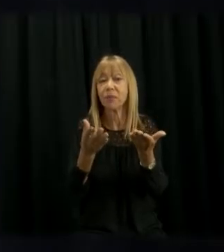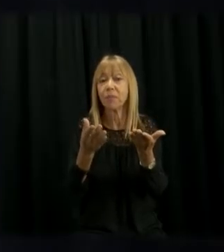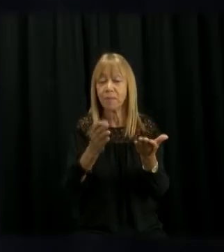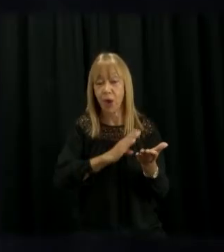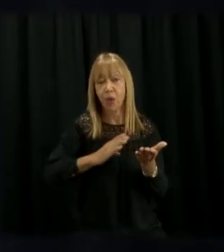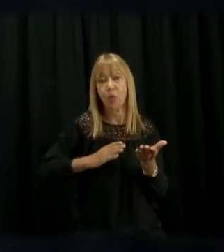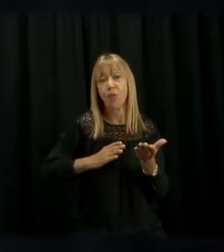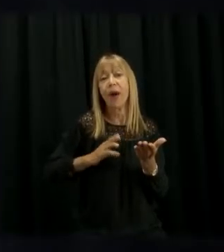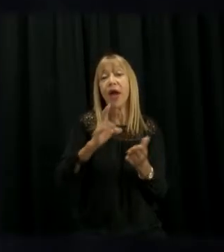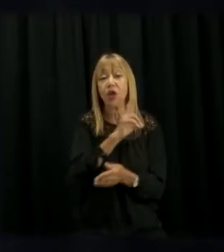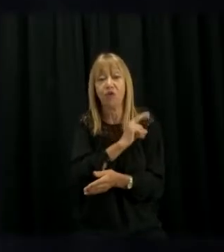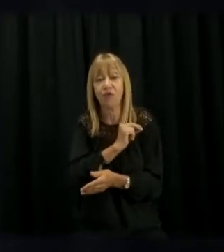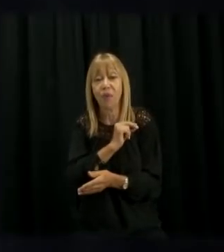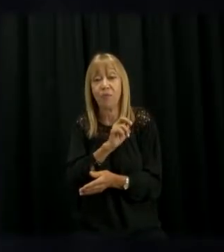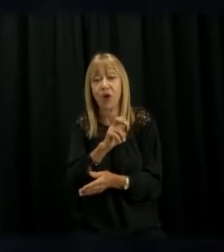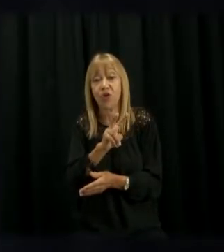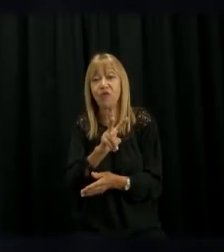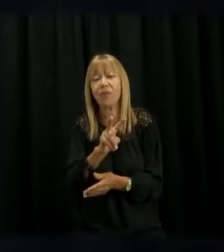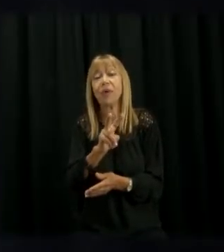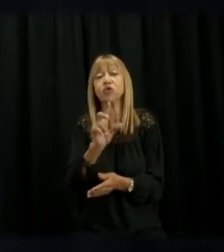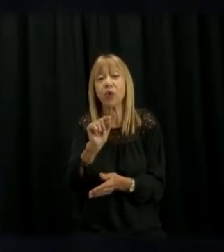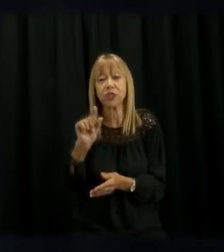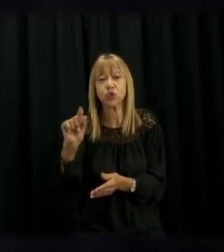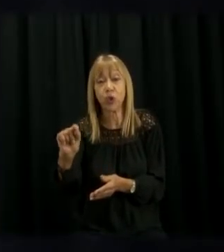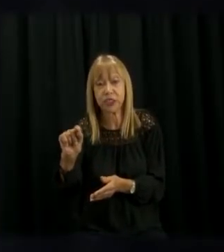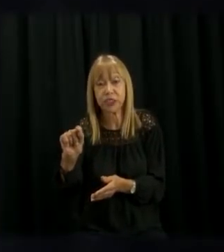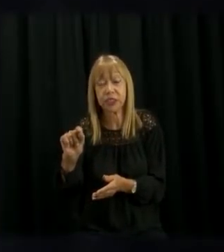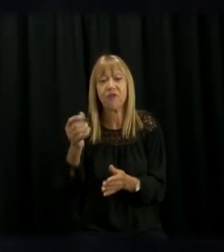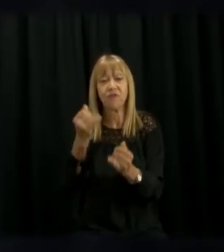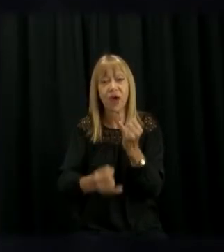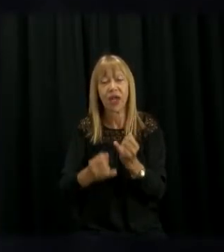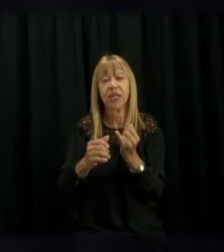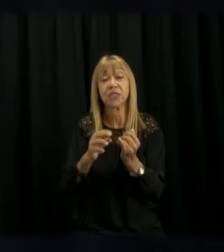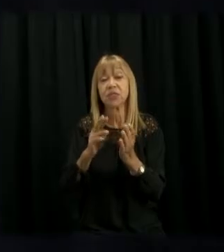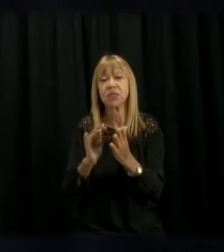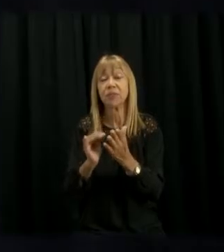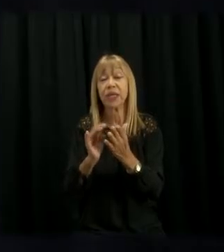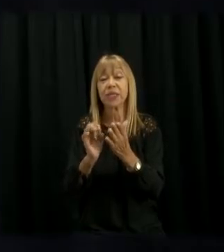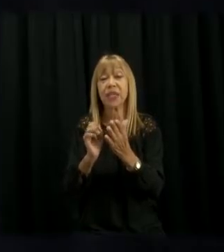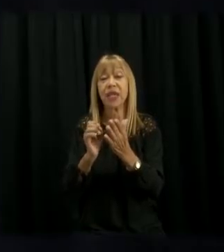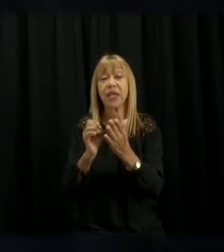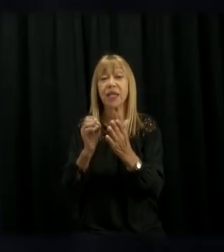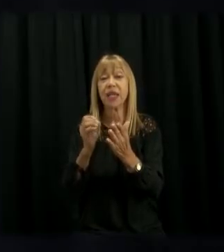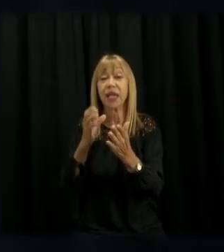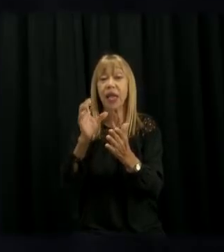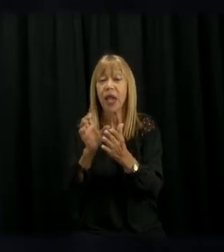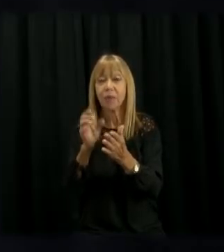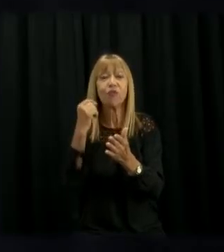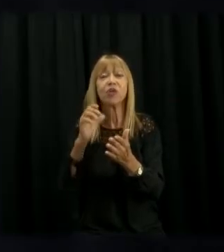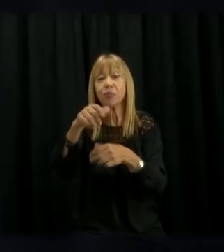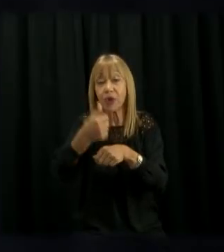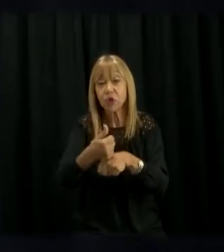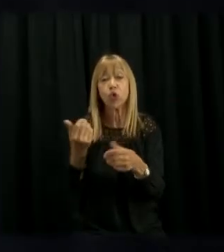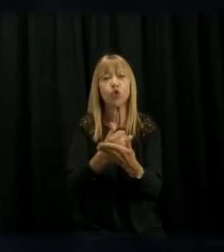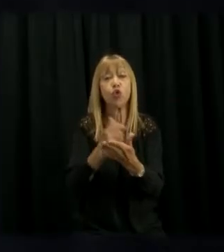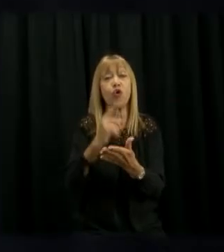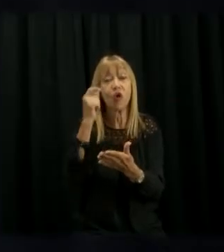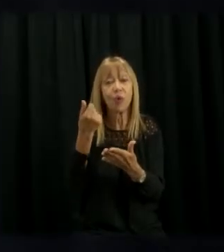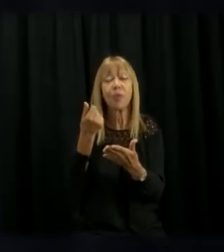ambos CAFRES del 17 y el 18 se completan para noviembre del 2020 y $36 millones de